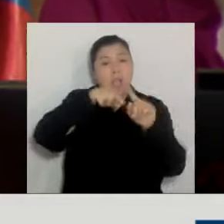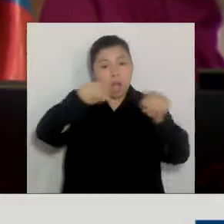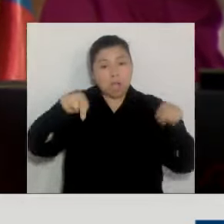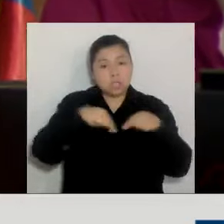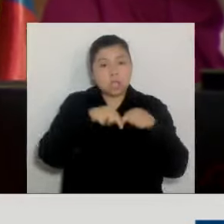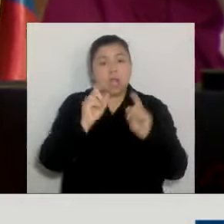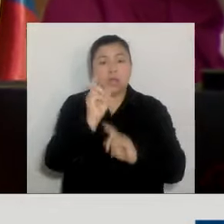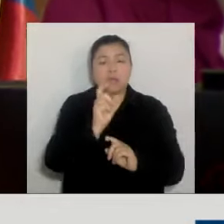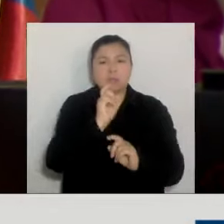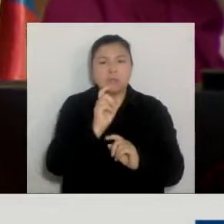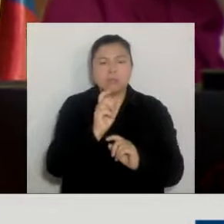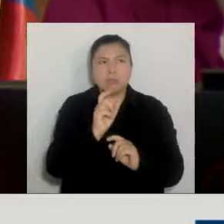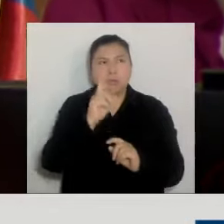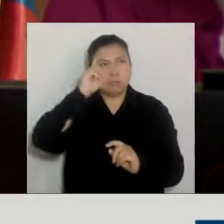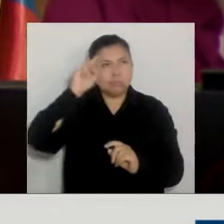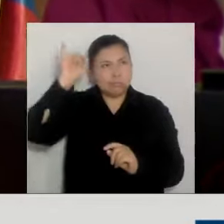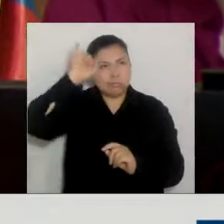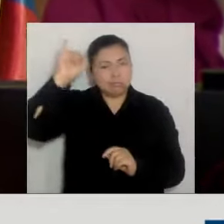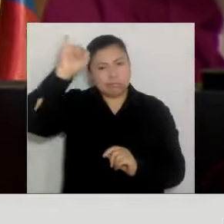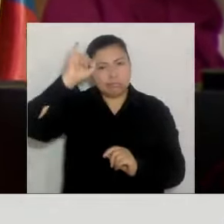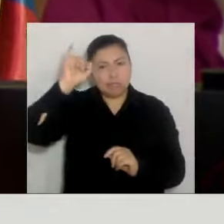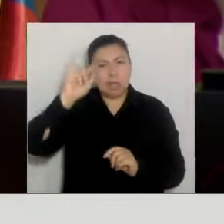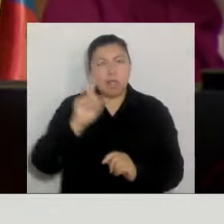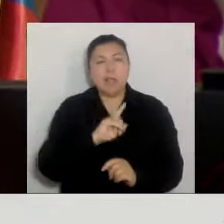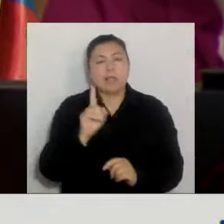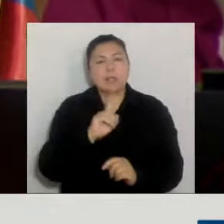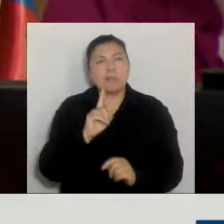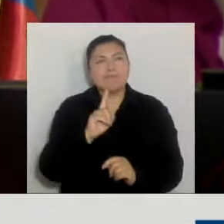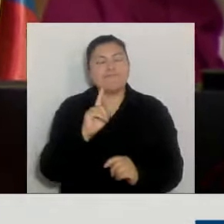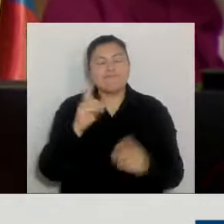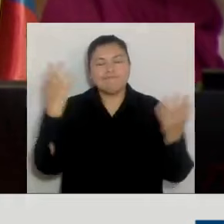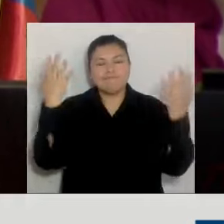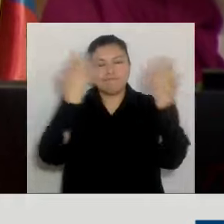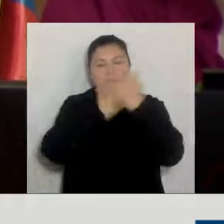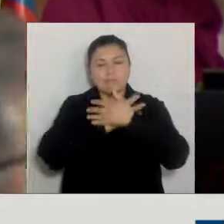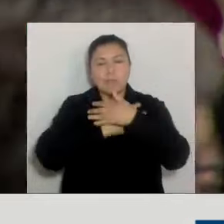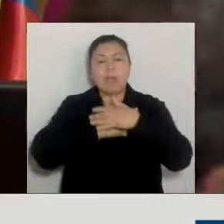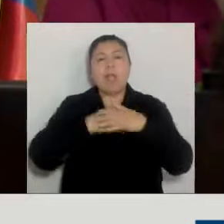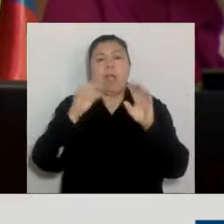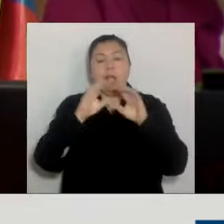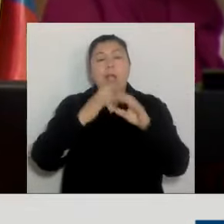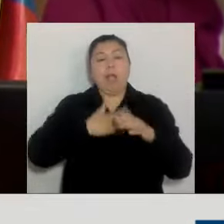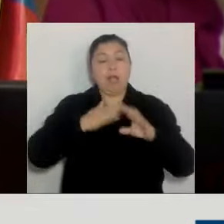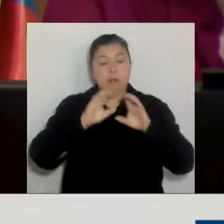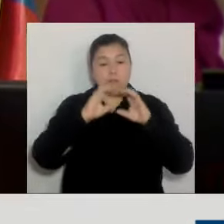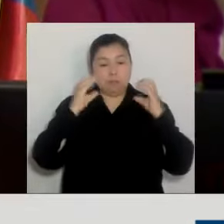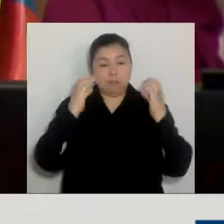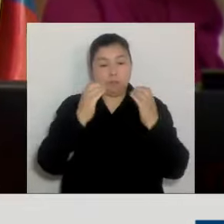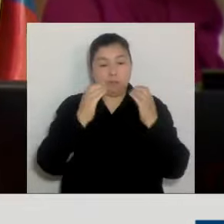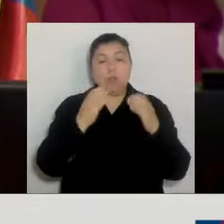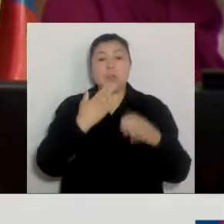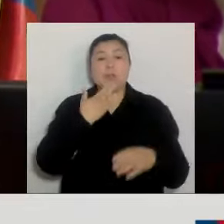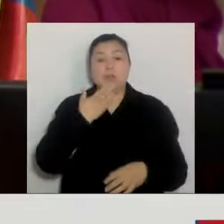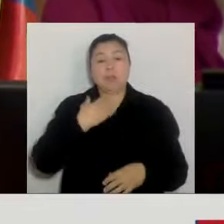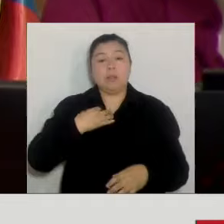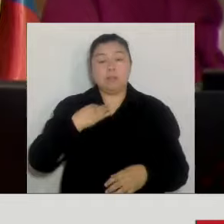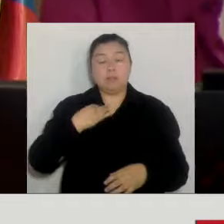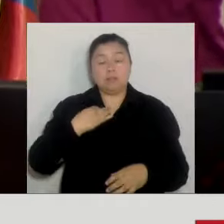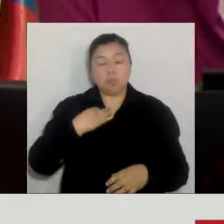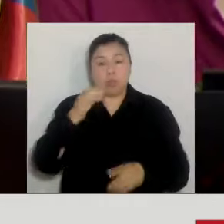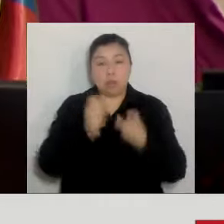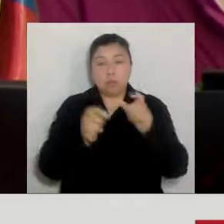cargados de ideologis que no que tienden a confundir al hemiciclo y también a la ciudadanía y que En definitiva eh